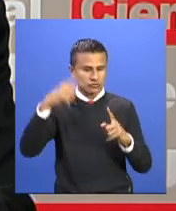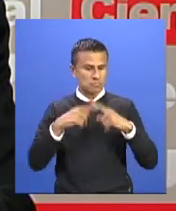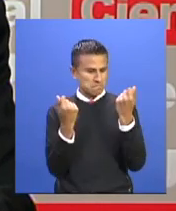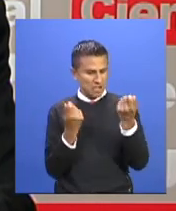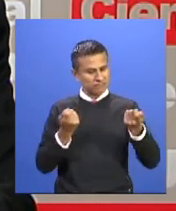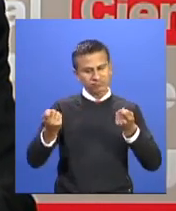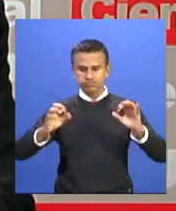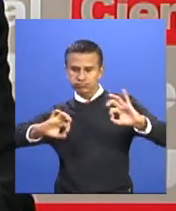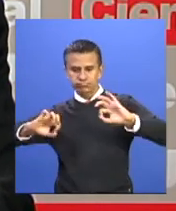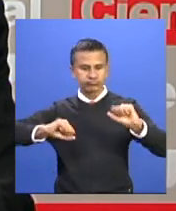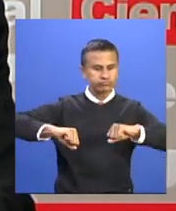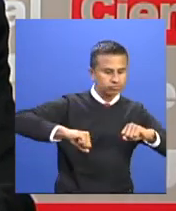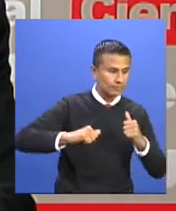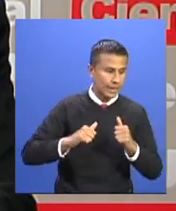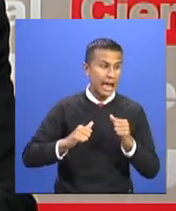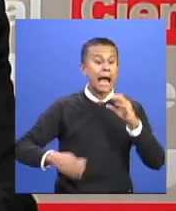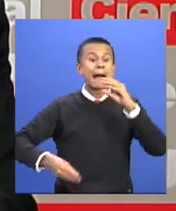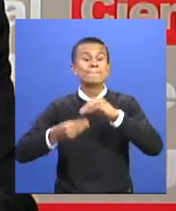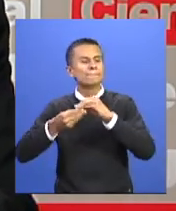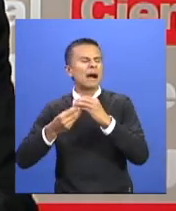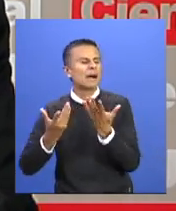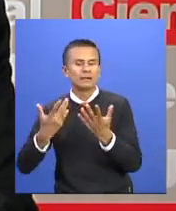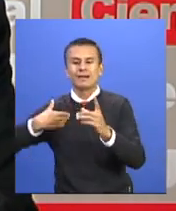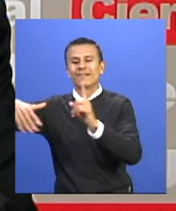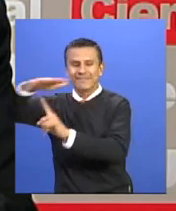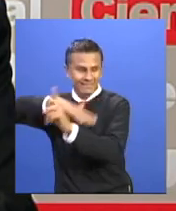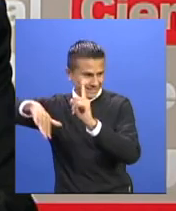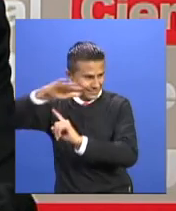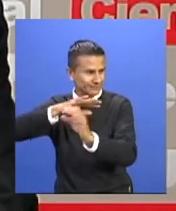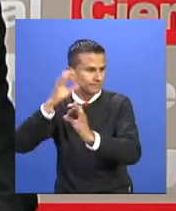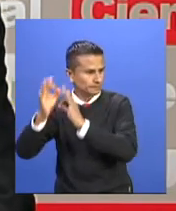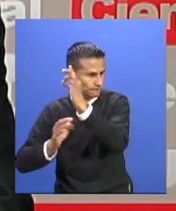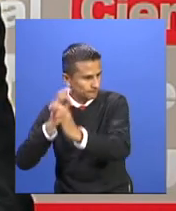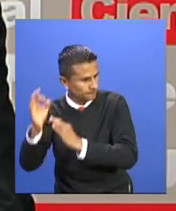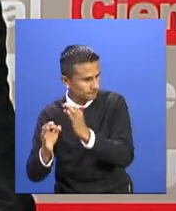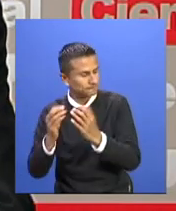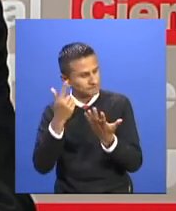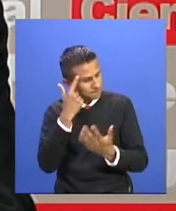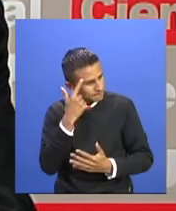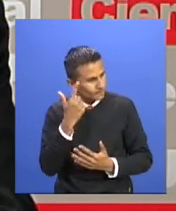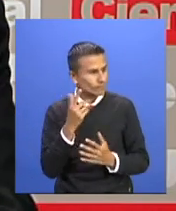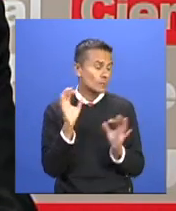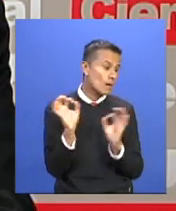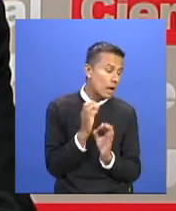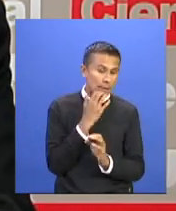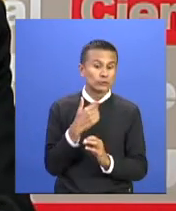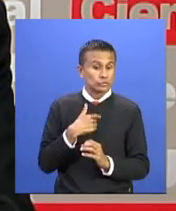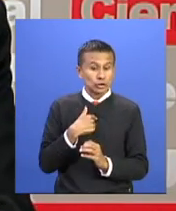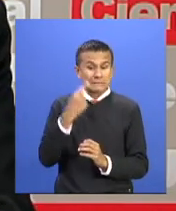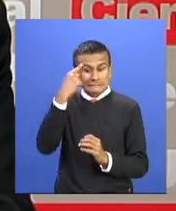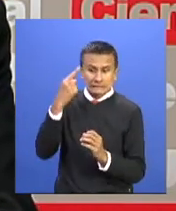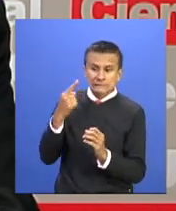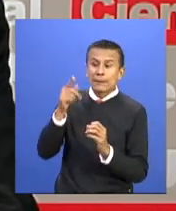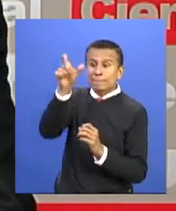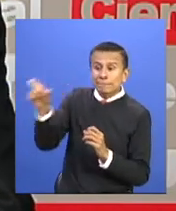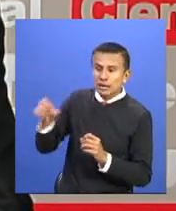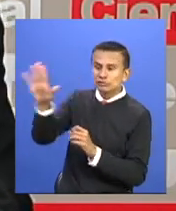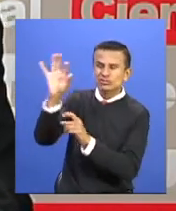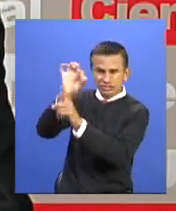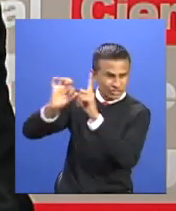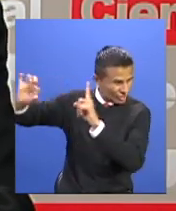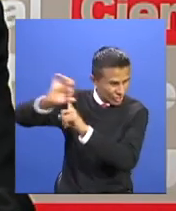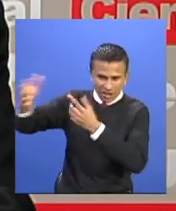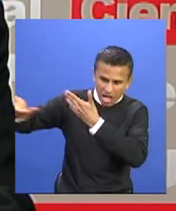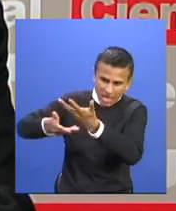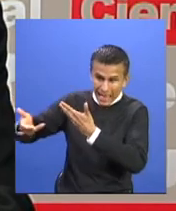gerencial, pero si además cuido el medio ambiente, pero si además me preocupo por lo social. Entonces todo